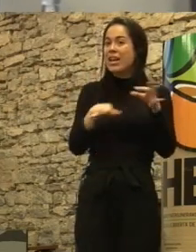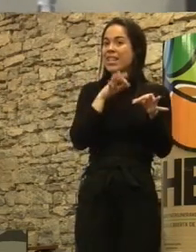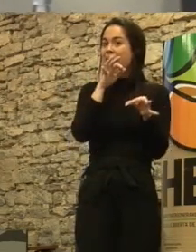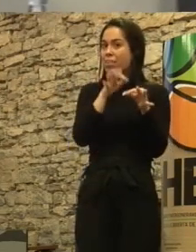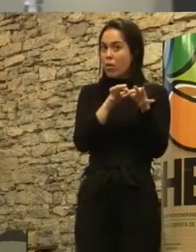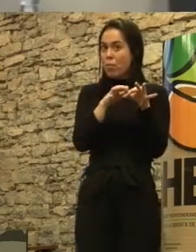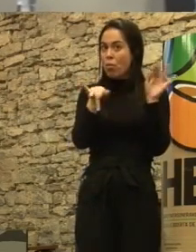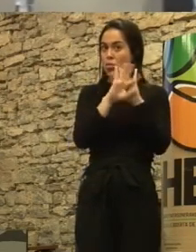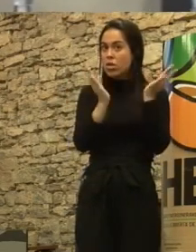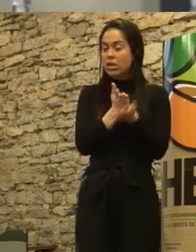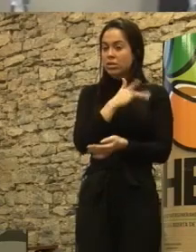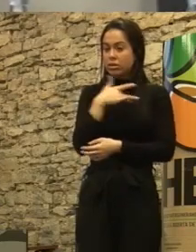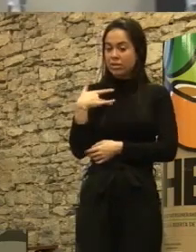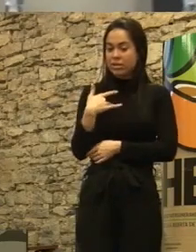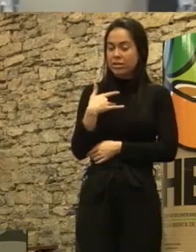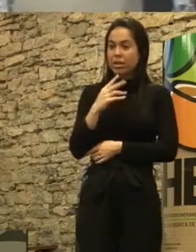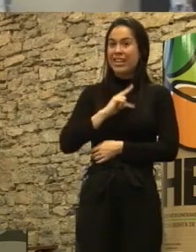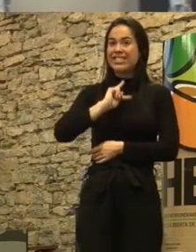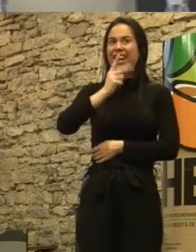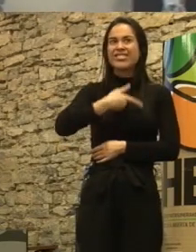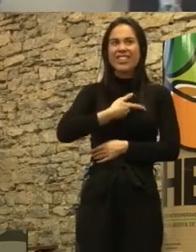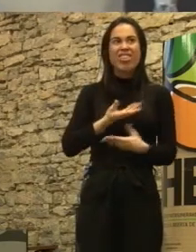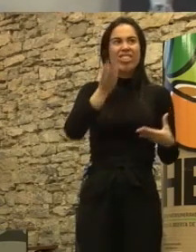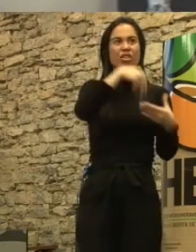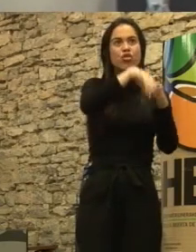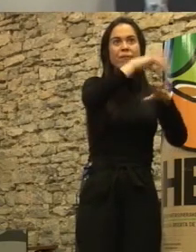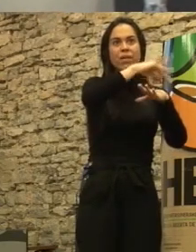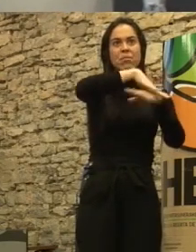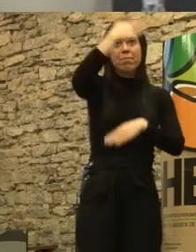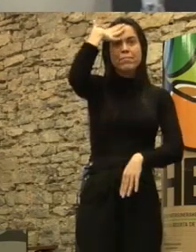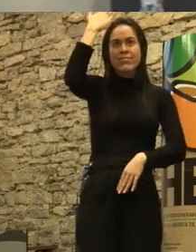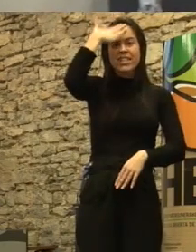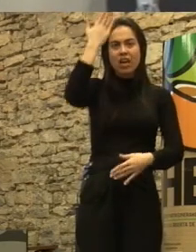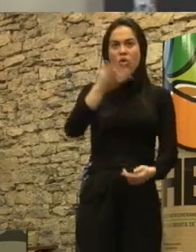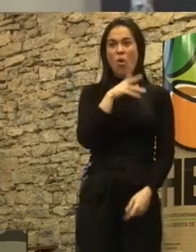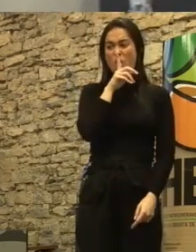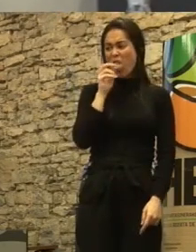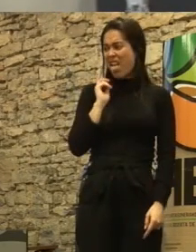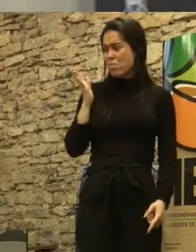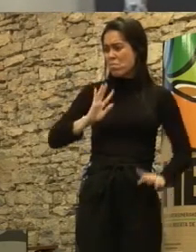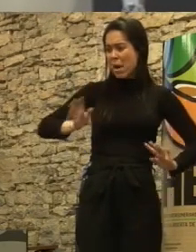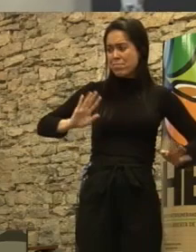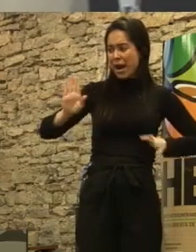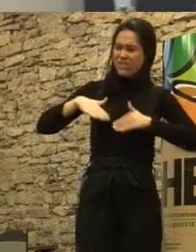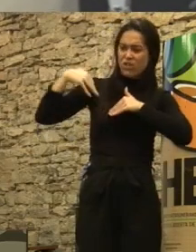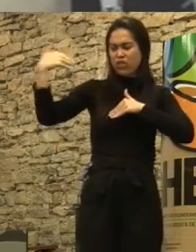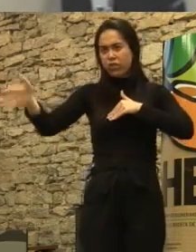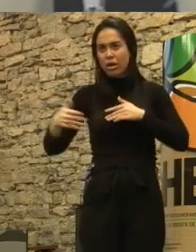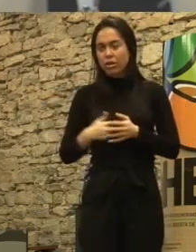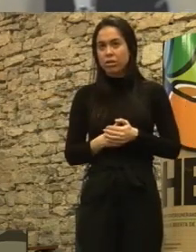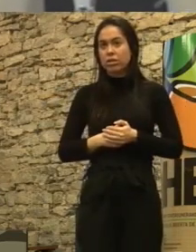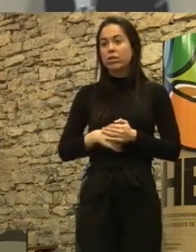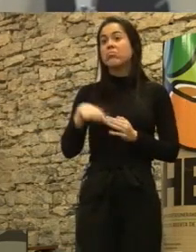ponía la transexualidad dentro de las enfermedades mentales? Lleva solo un año fuera del catálogo. Pero los médicos de este país y quizá muchos otros